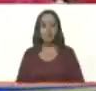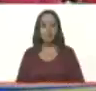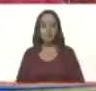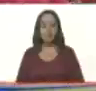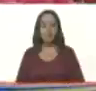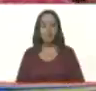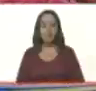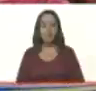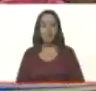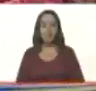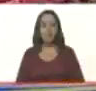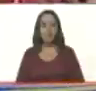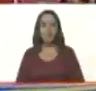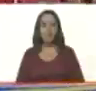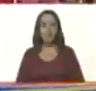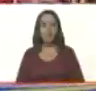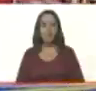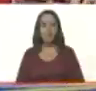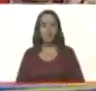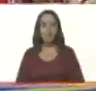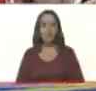Más nada.